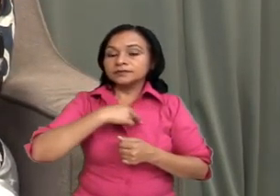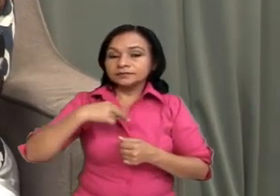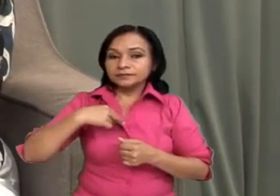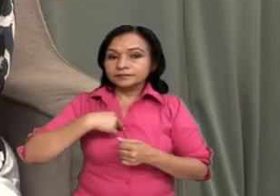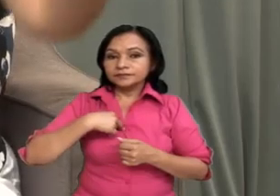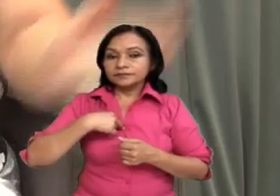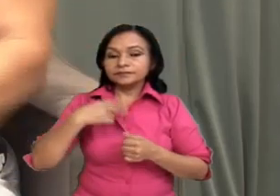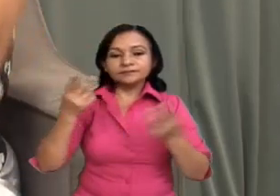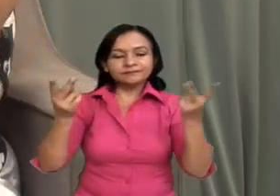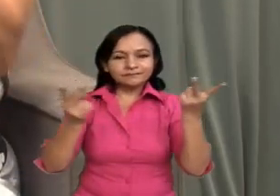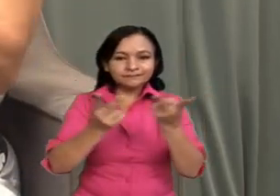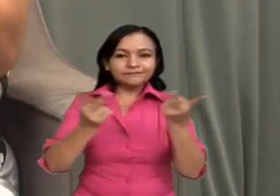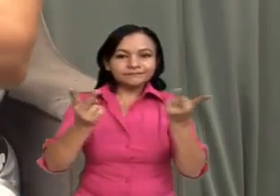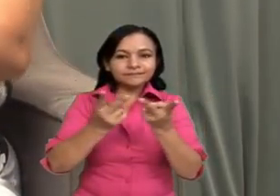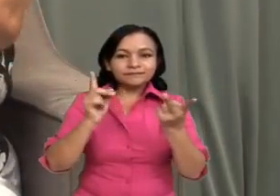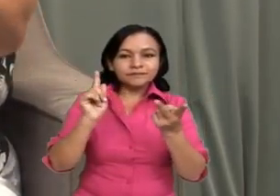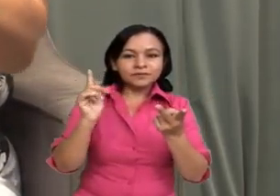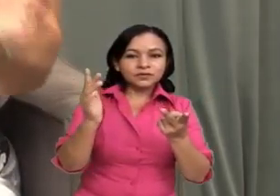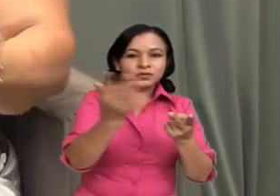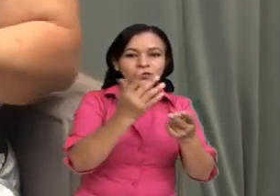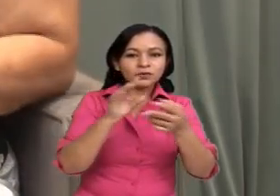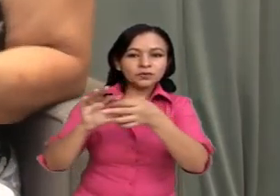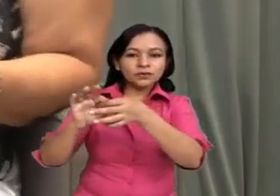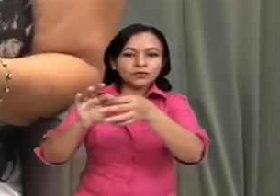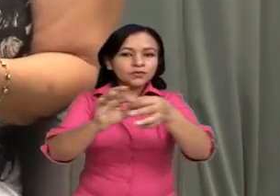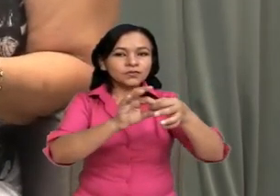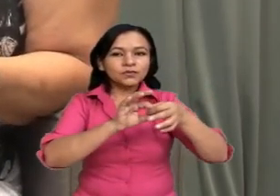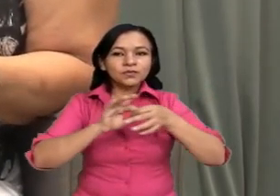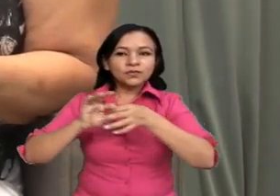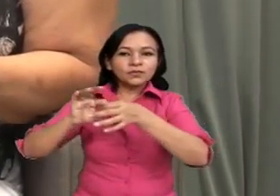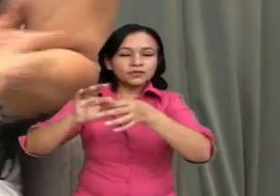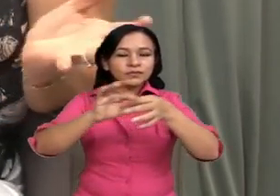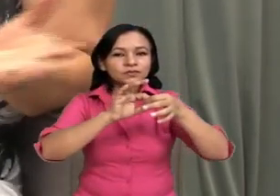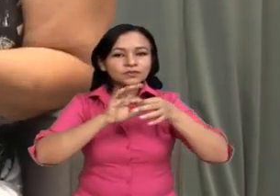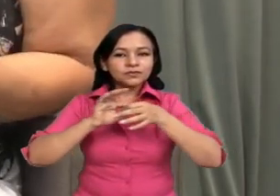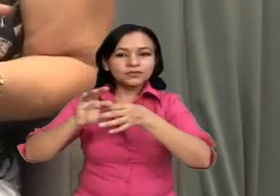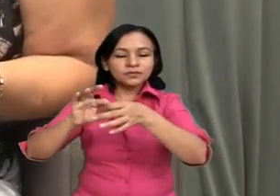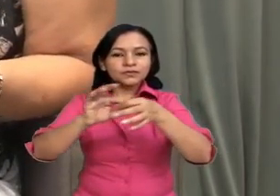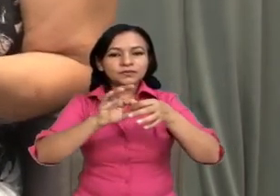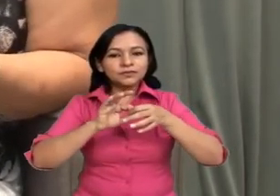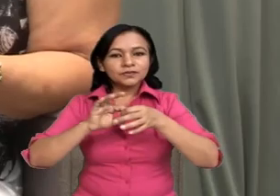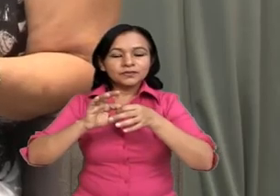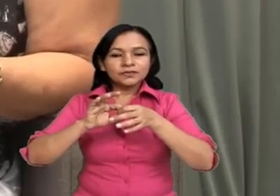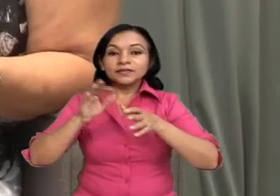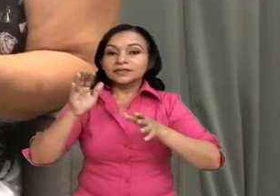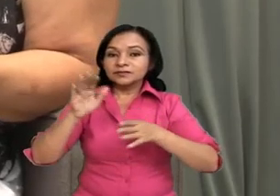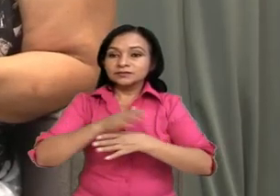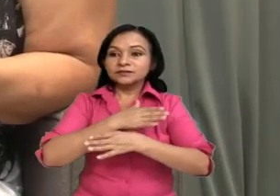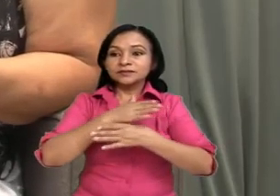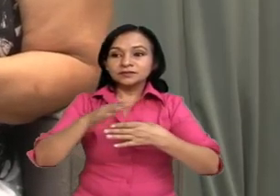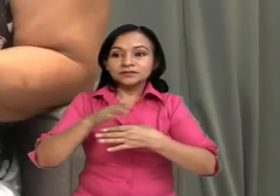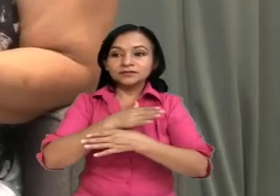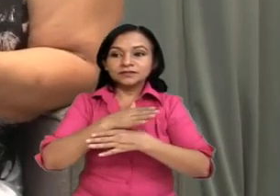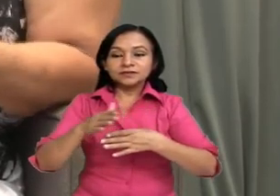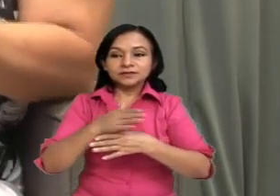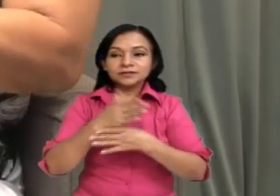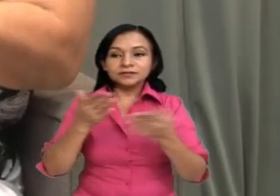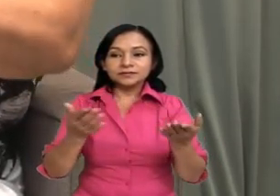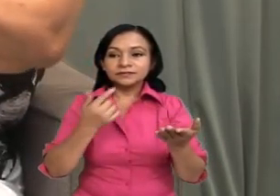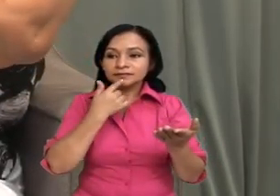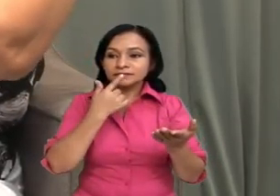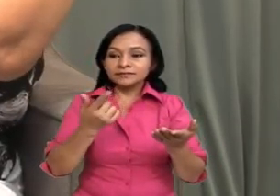para vivir todos juntos de manera solidaria. Eso muy diferente.